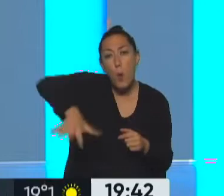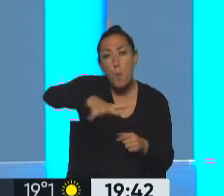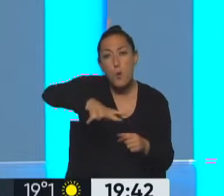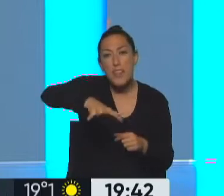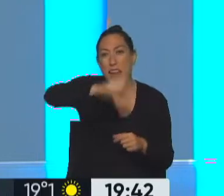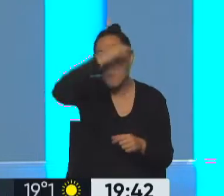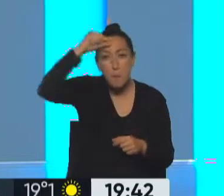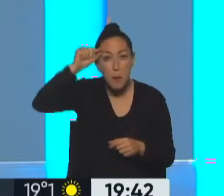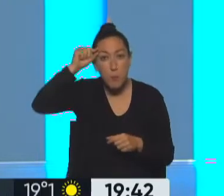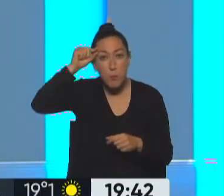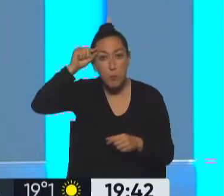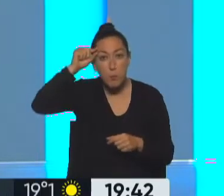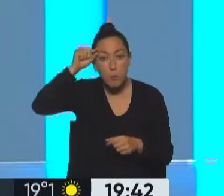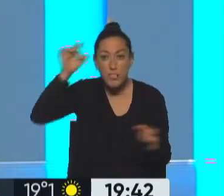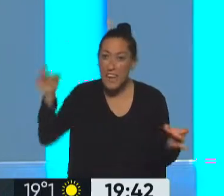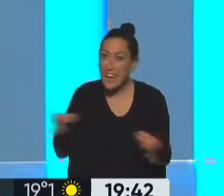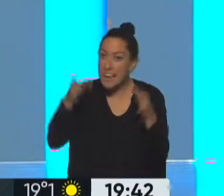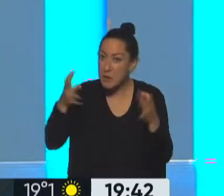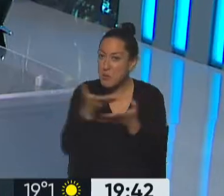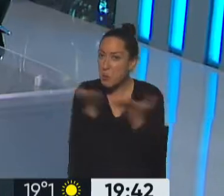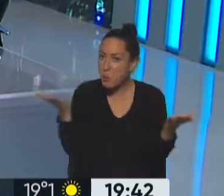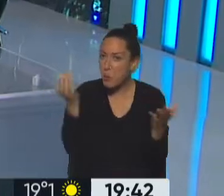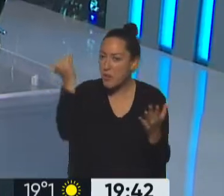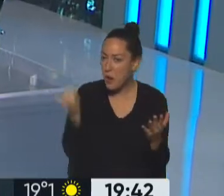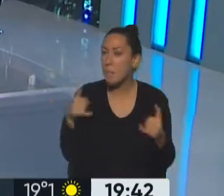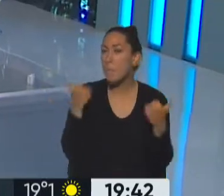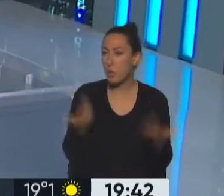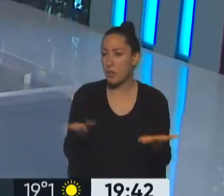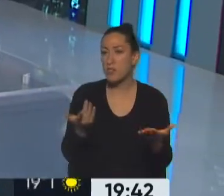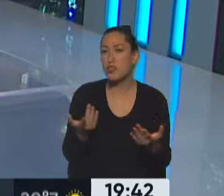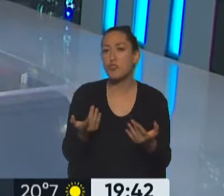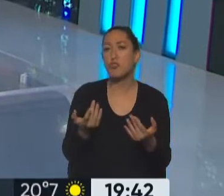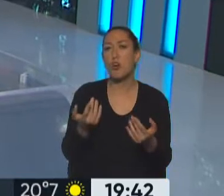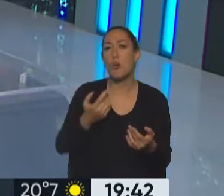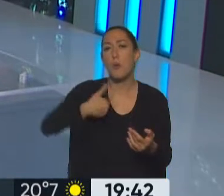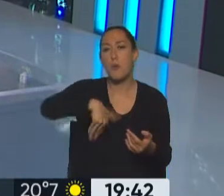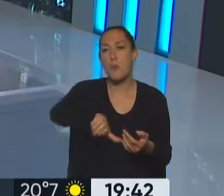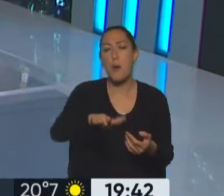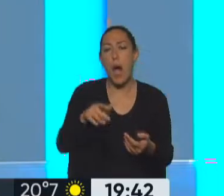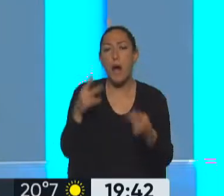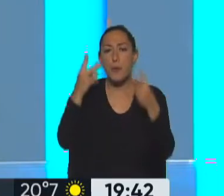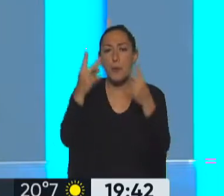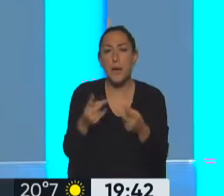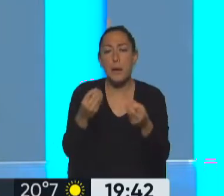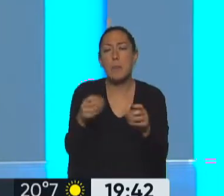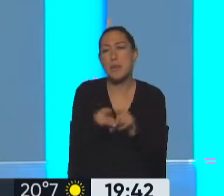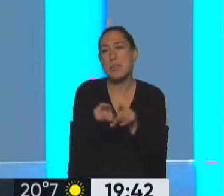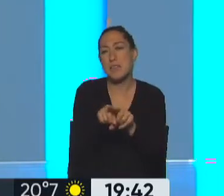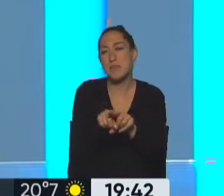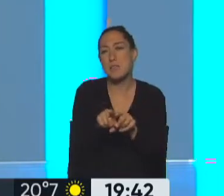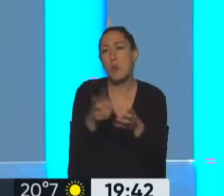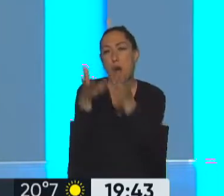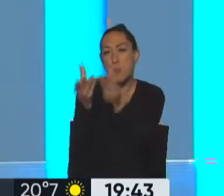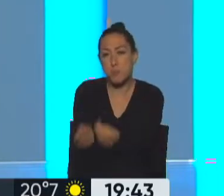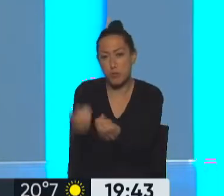mapuches un enemigo público y por eso vamos a viajar para levantarse el ánimo para darles respaldo